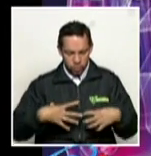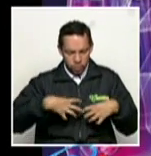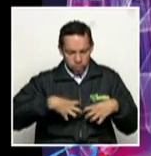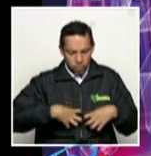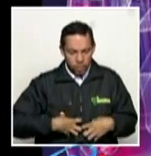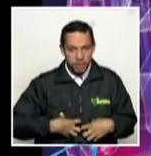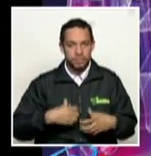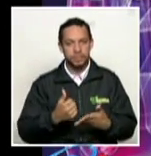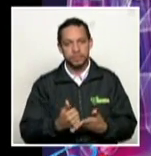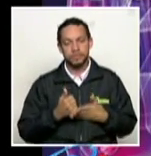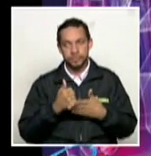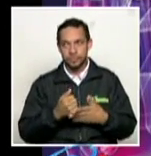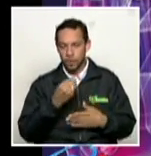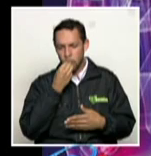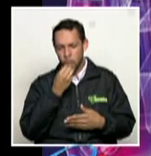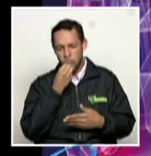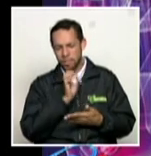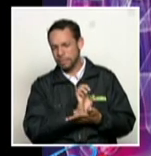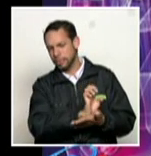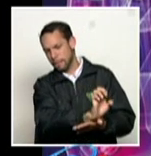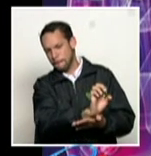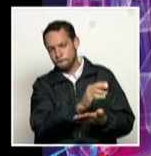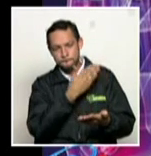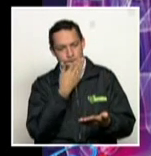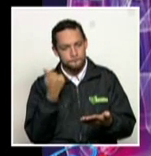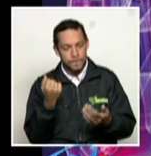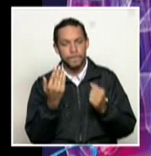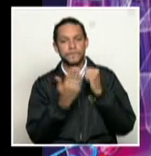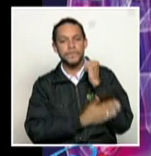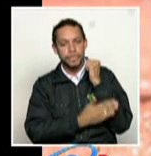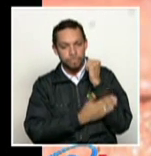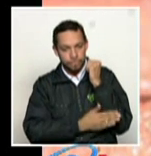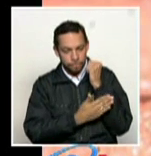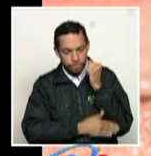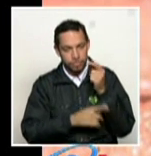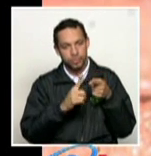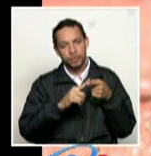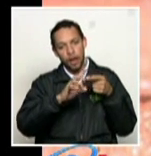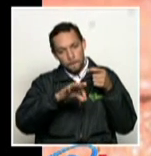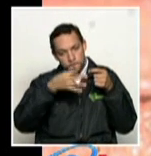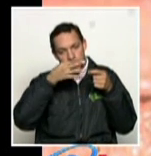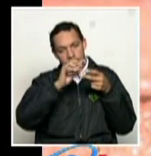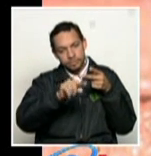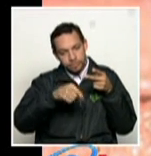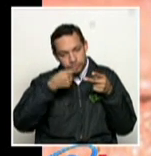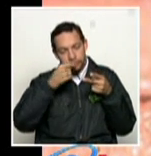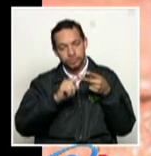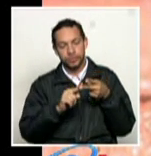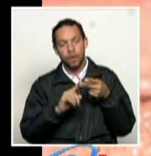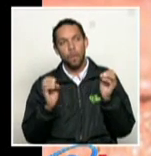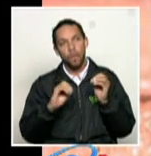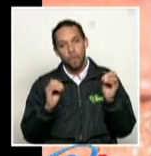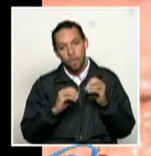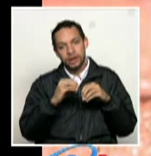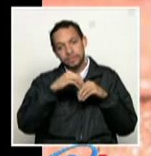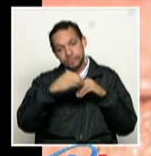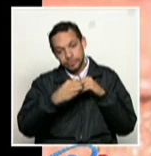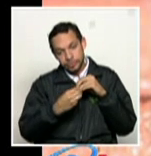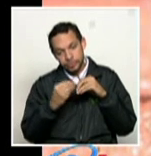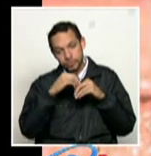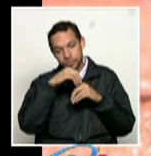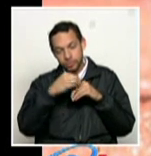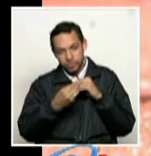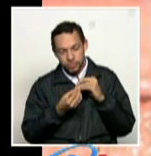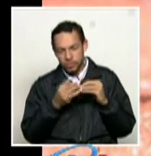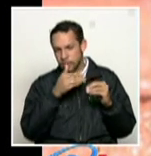Entonces van a hacer ayunos con papaya, con piña, con uvas, lo pueden hacer con fresas, pero